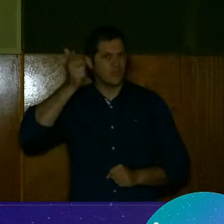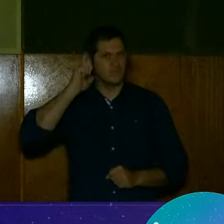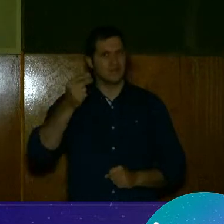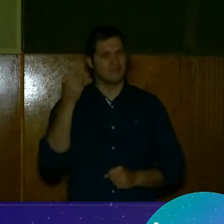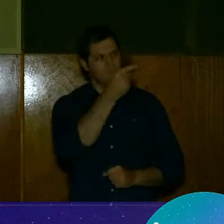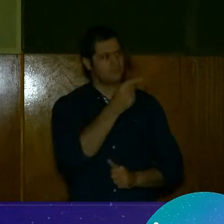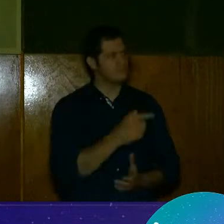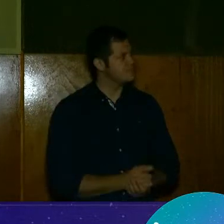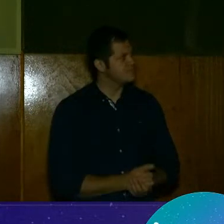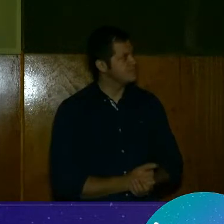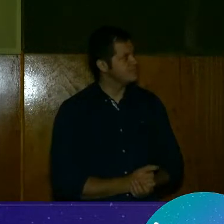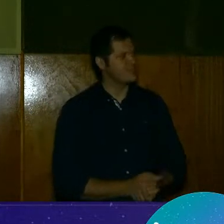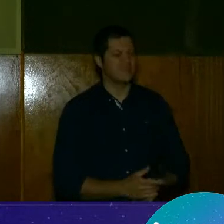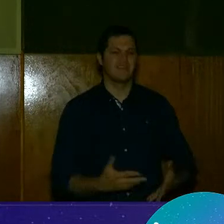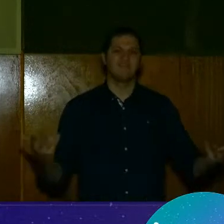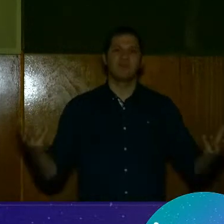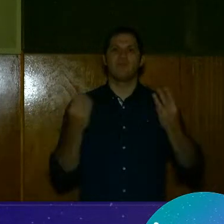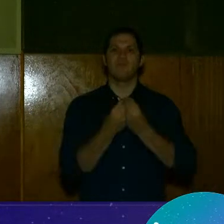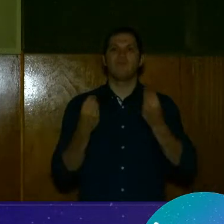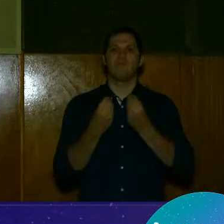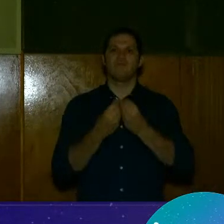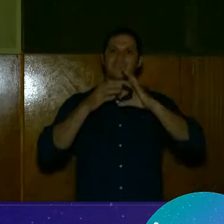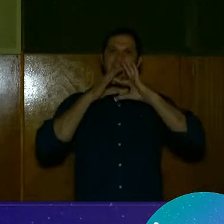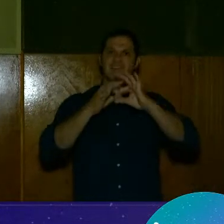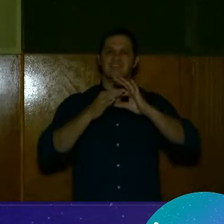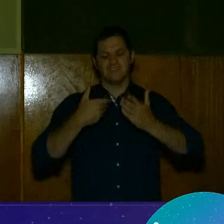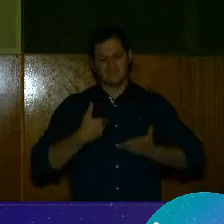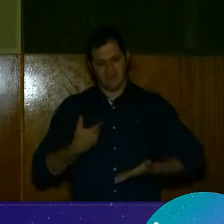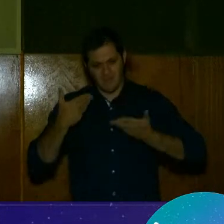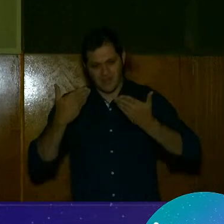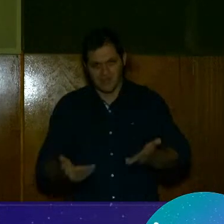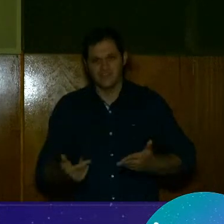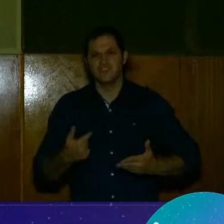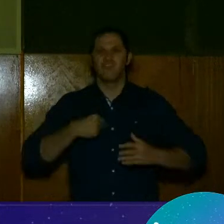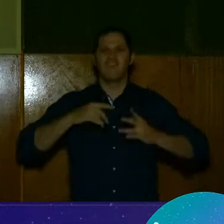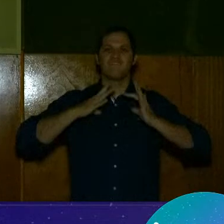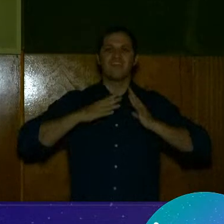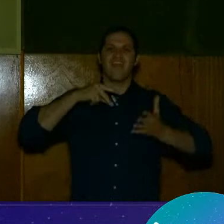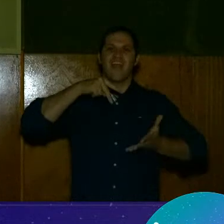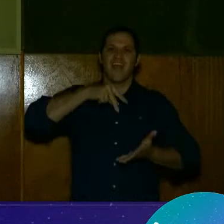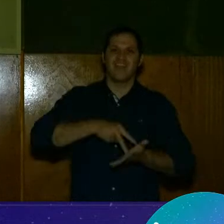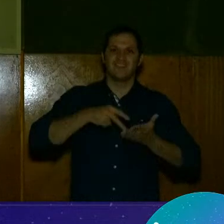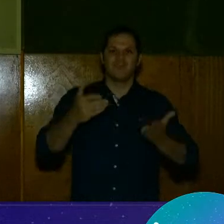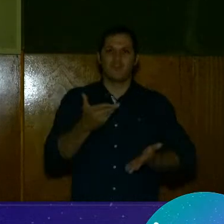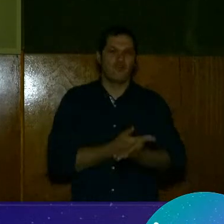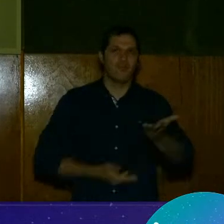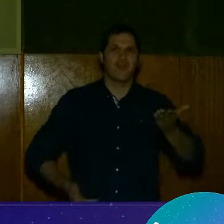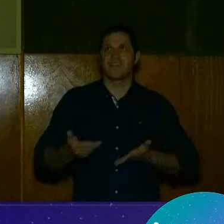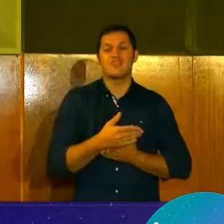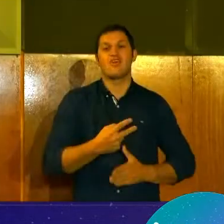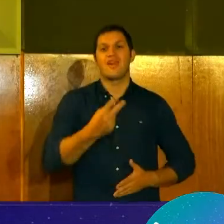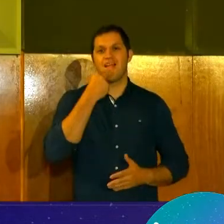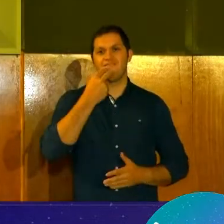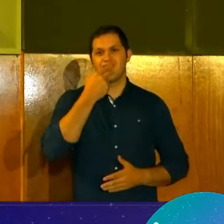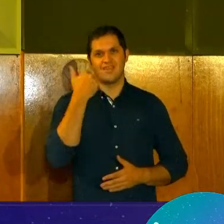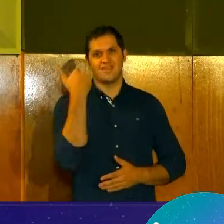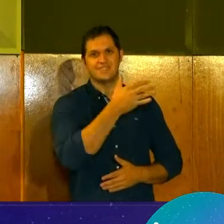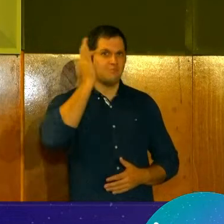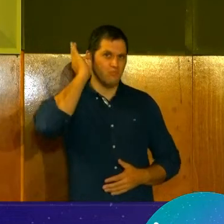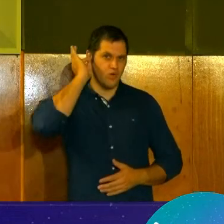tendemos a hablar más de astronomía que de otras cosas pero nos pueden buscar como juego de ciencia y ahí pueden escuchar estos